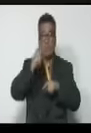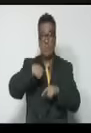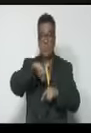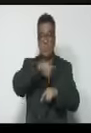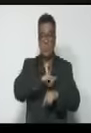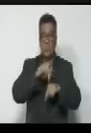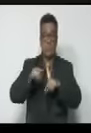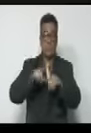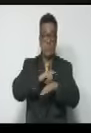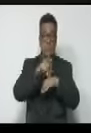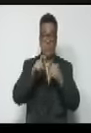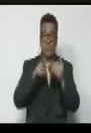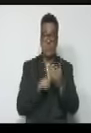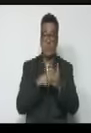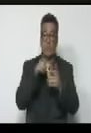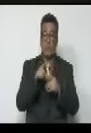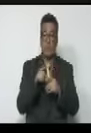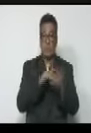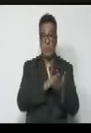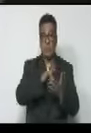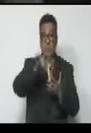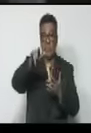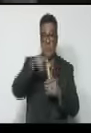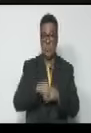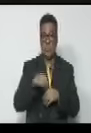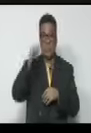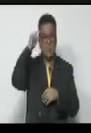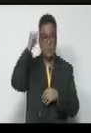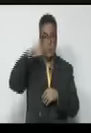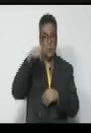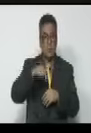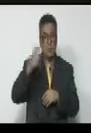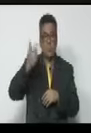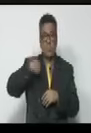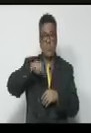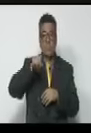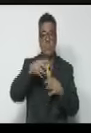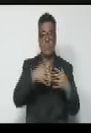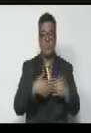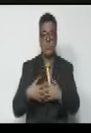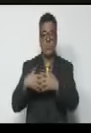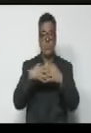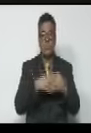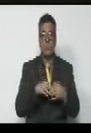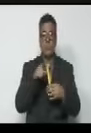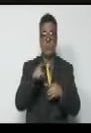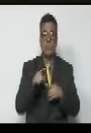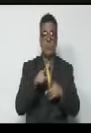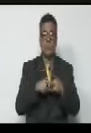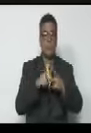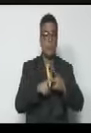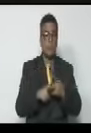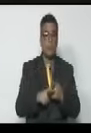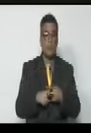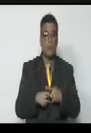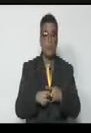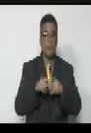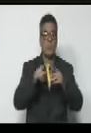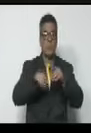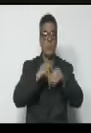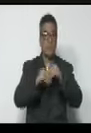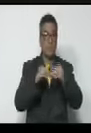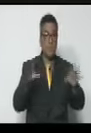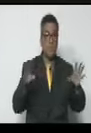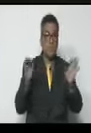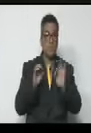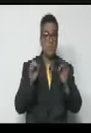repudiamos totalmente que ese avión hoy se encuentre en Estados Unidos, así se encontrara descuartizado